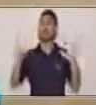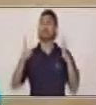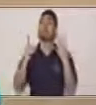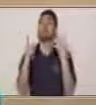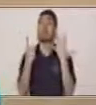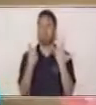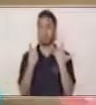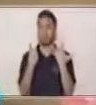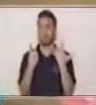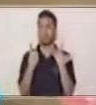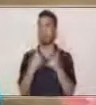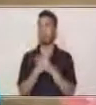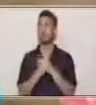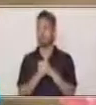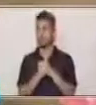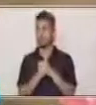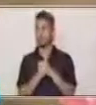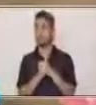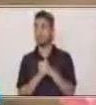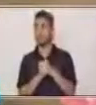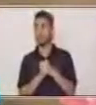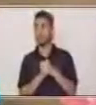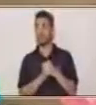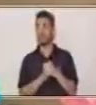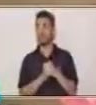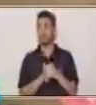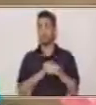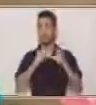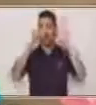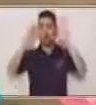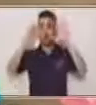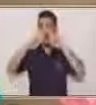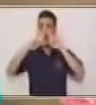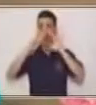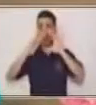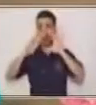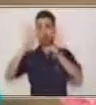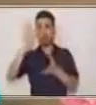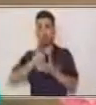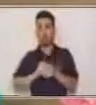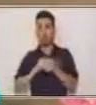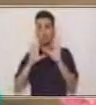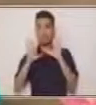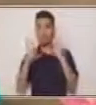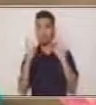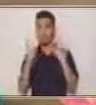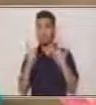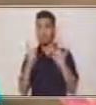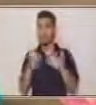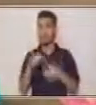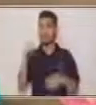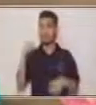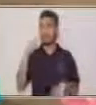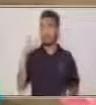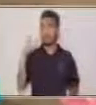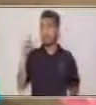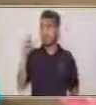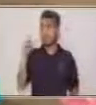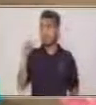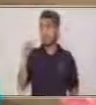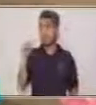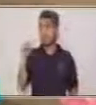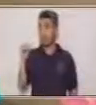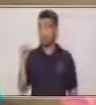y 16. Muy bien, entonces 8 más 8 son 16. Y acá tenemos 0.